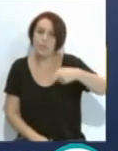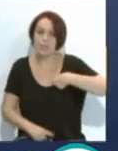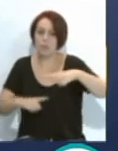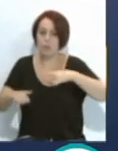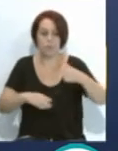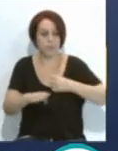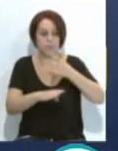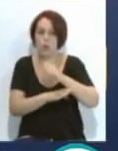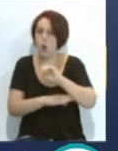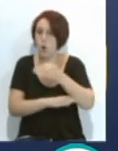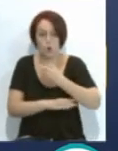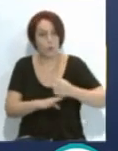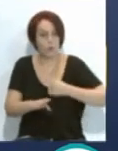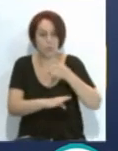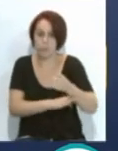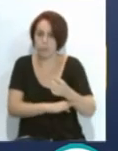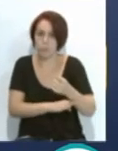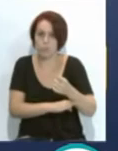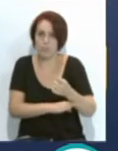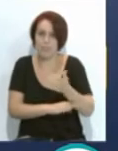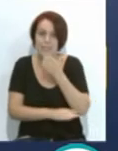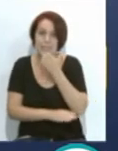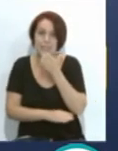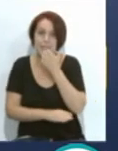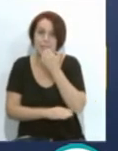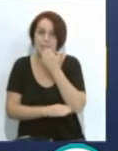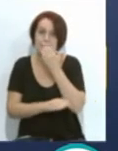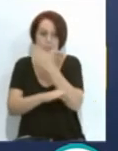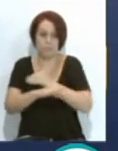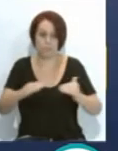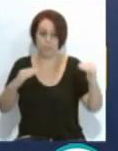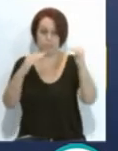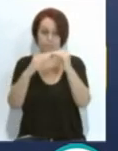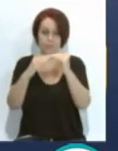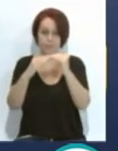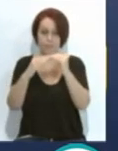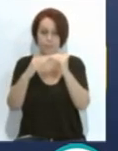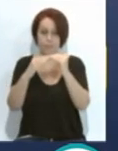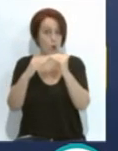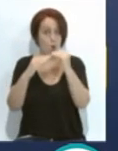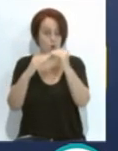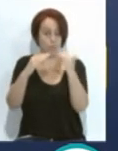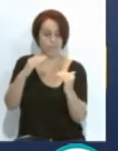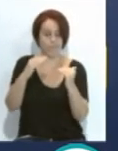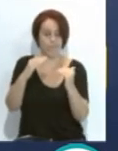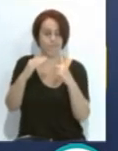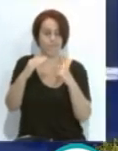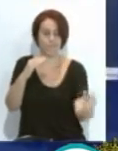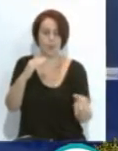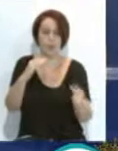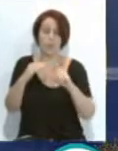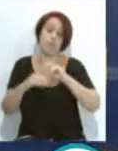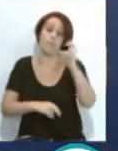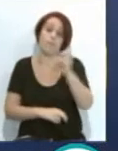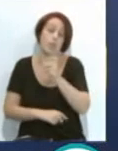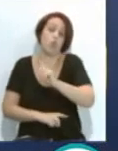entrenador, la exigencia del club, dicen que el que no esté a la altura de lo que se pide, pues tendrán que seguir saliendo y entrarán otros.